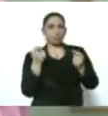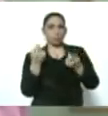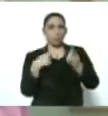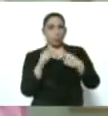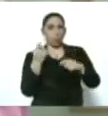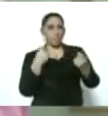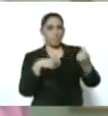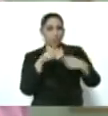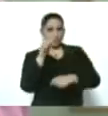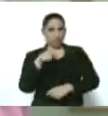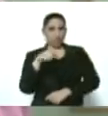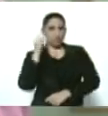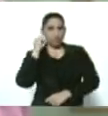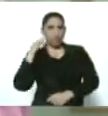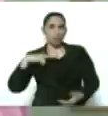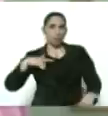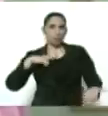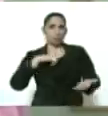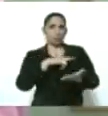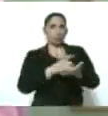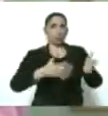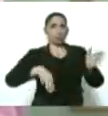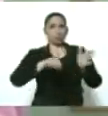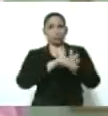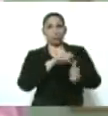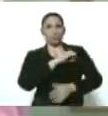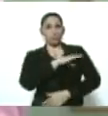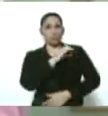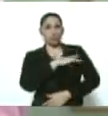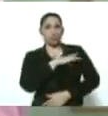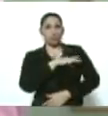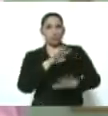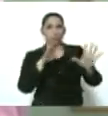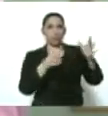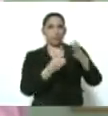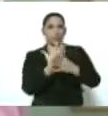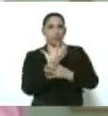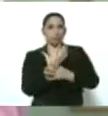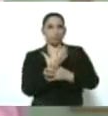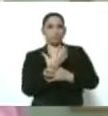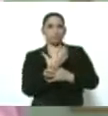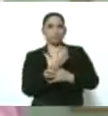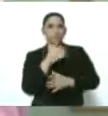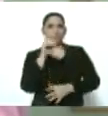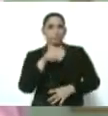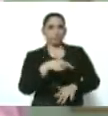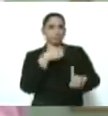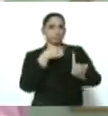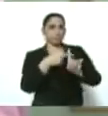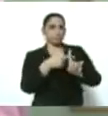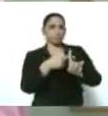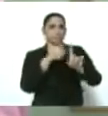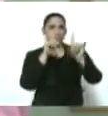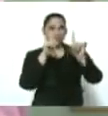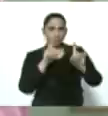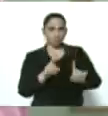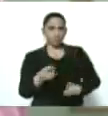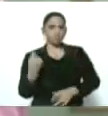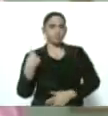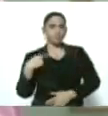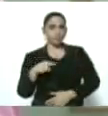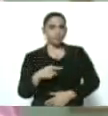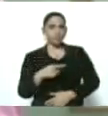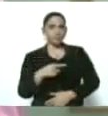comerciante, vino en este vuelo de repatriados el 9 de mayo, y salió positivo, tiene una